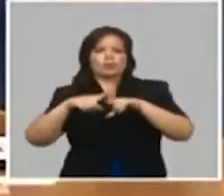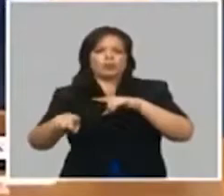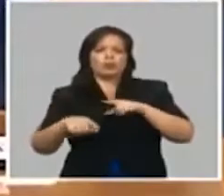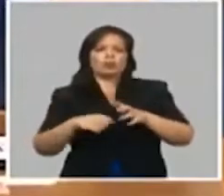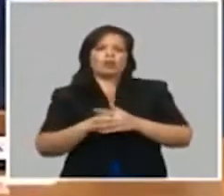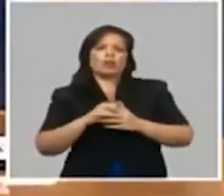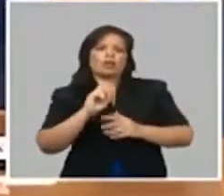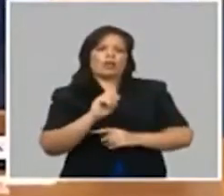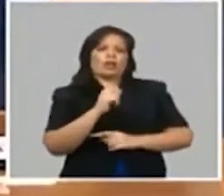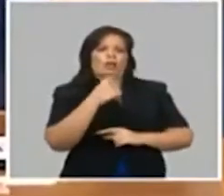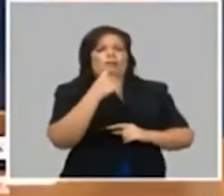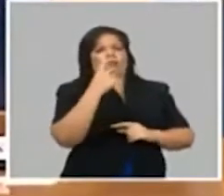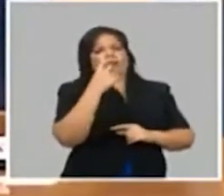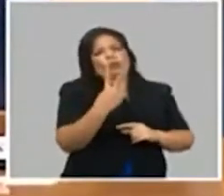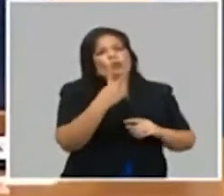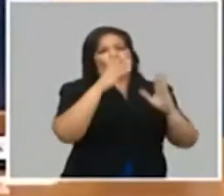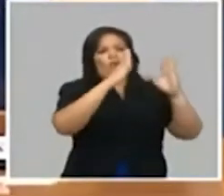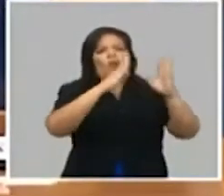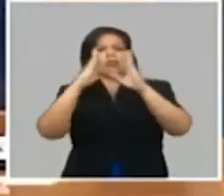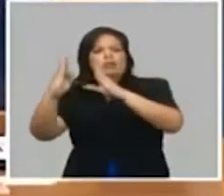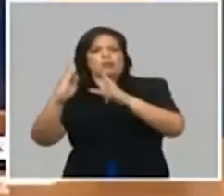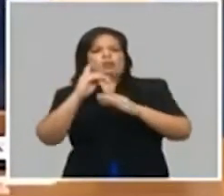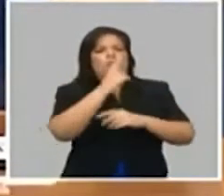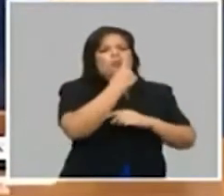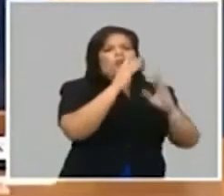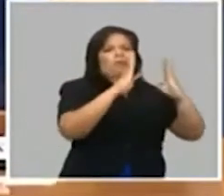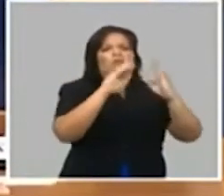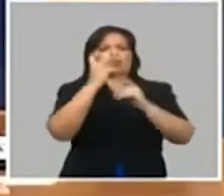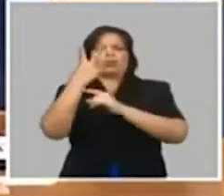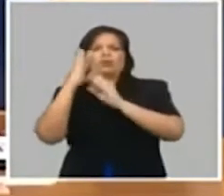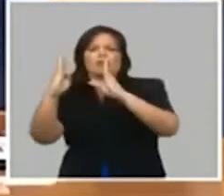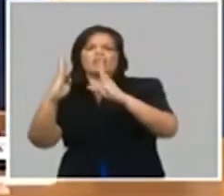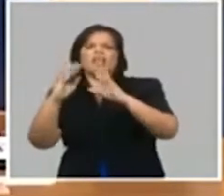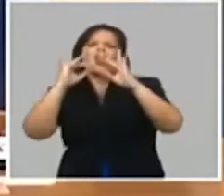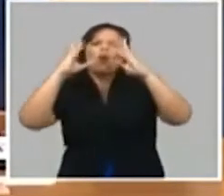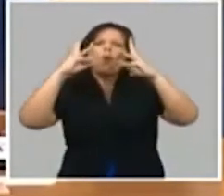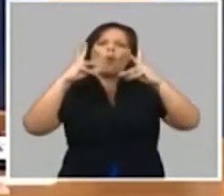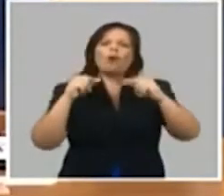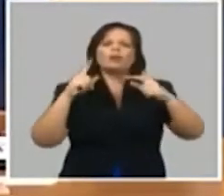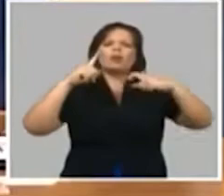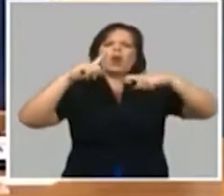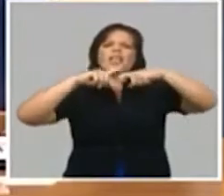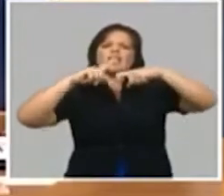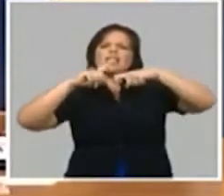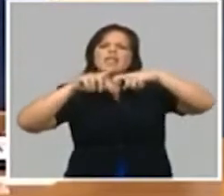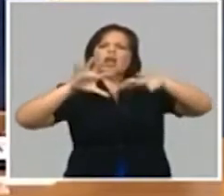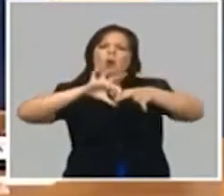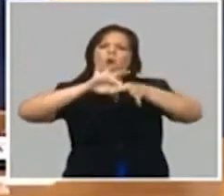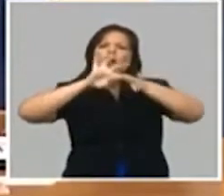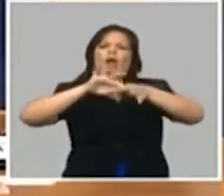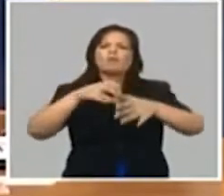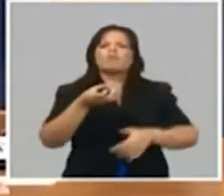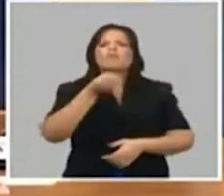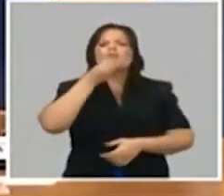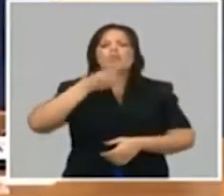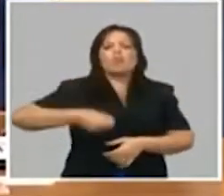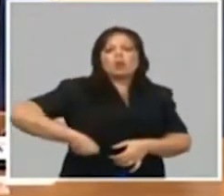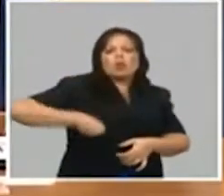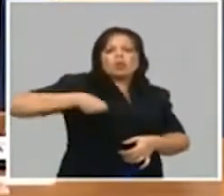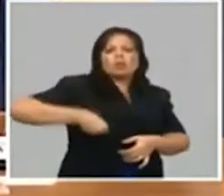fases de la recuperación. ¿Cuántos kilogramos se pueden importar? ¿Hay algún cambio en el derecho a